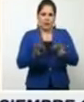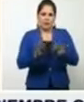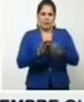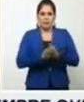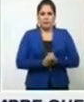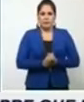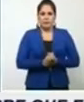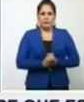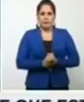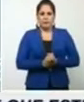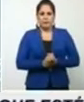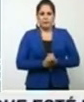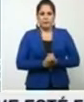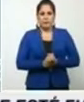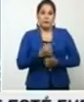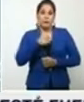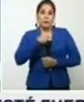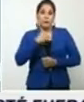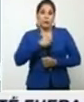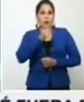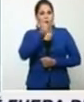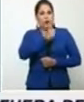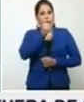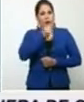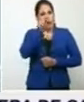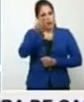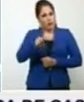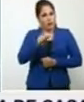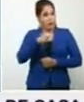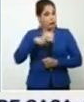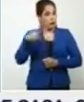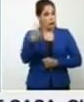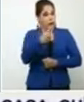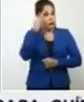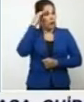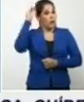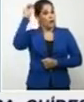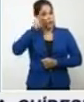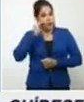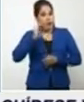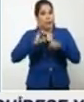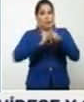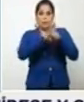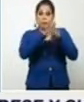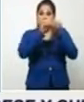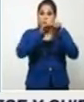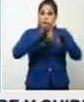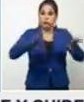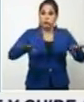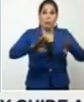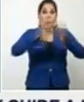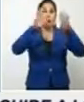será tan fácil. Hola, soy Amaury Pérez. Como todos sabemos, hay una pandemia mundial